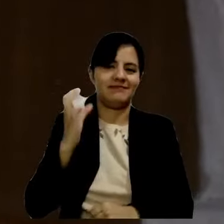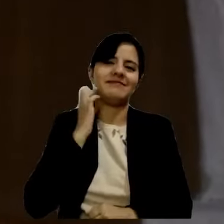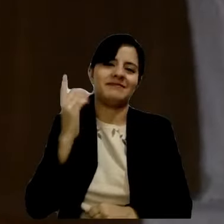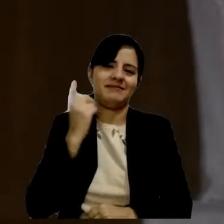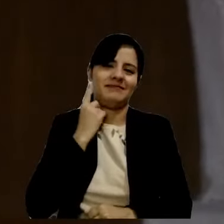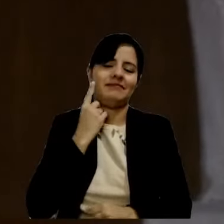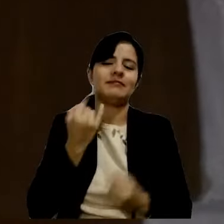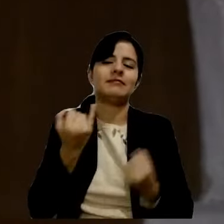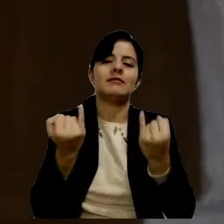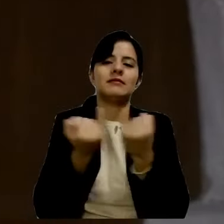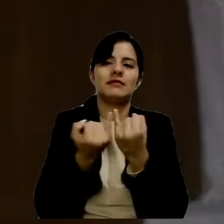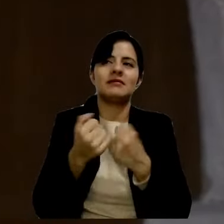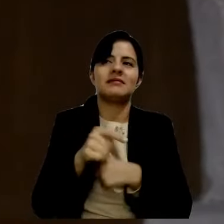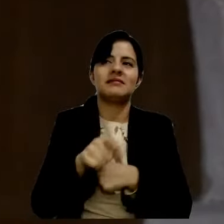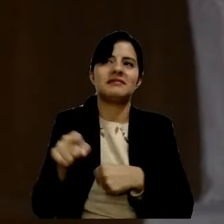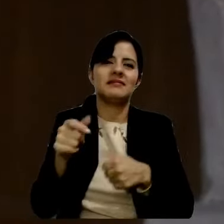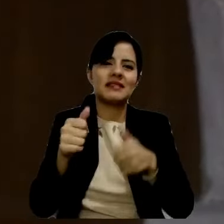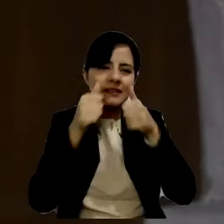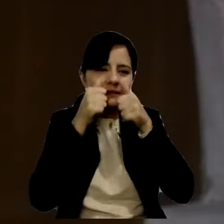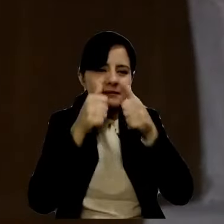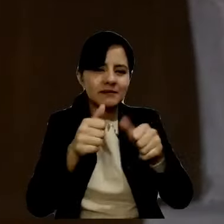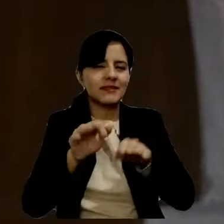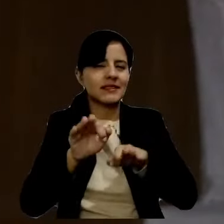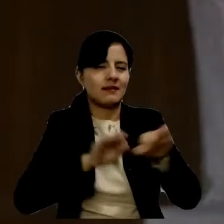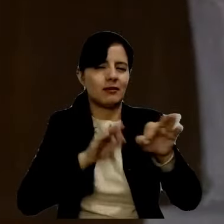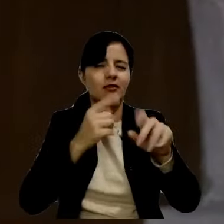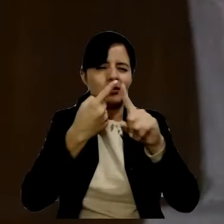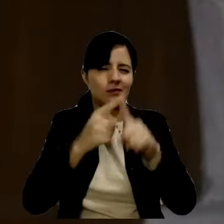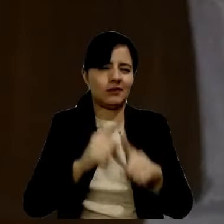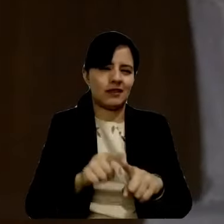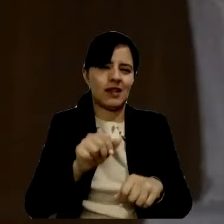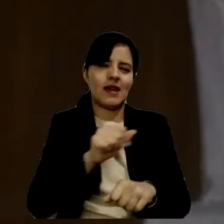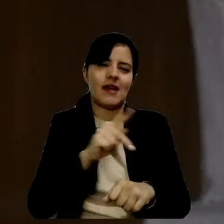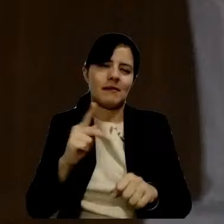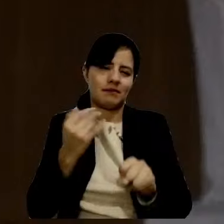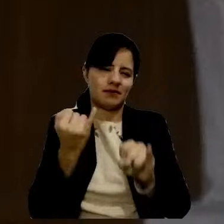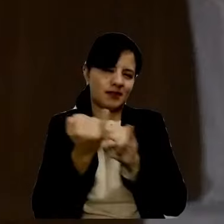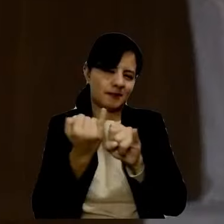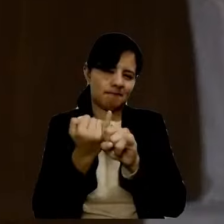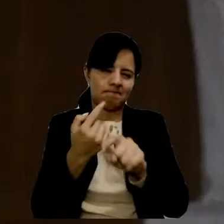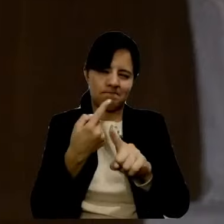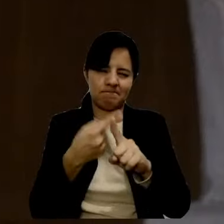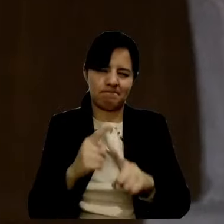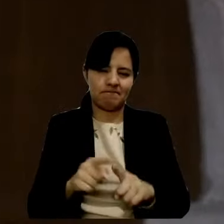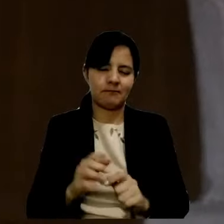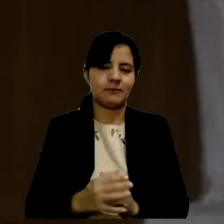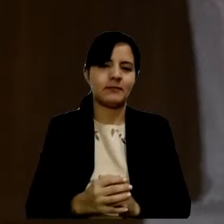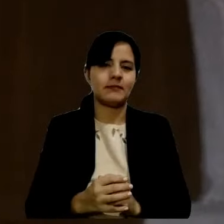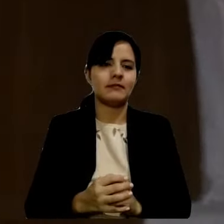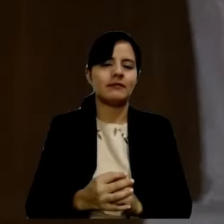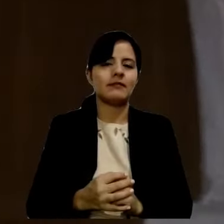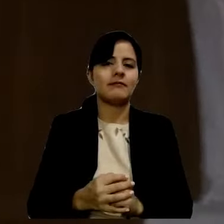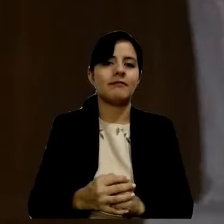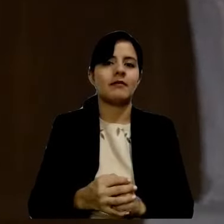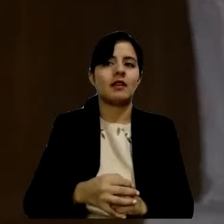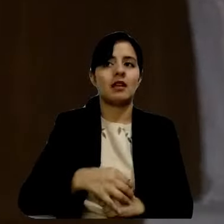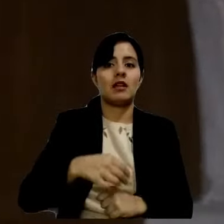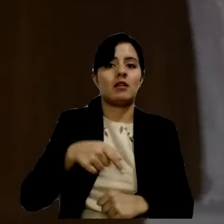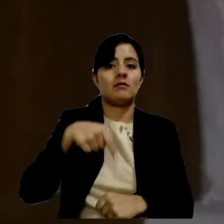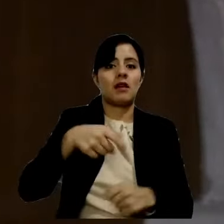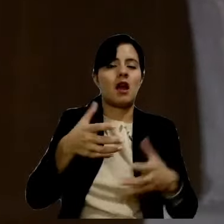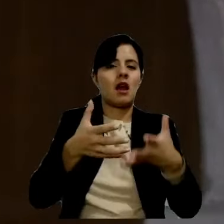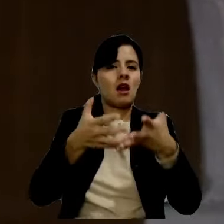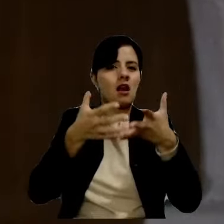desempeño a través de los diferentes medios de comunicación la gran extensión territorial la falta de